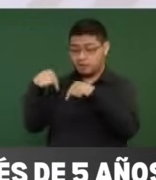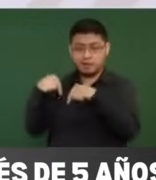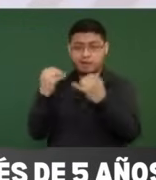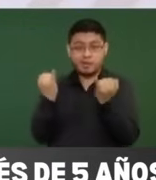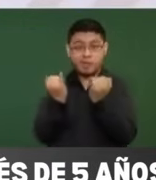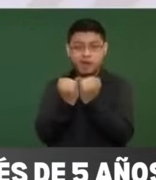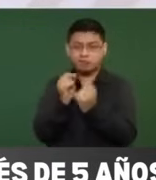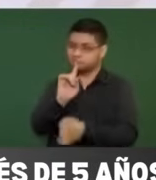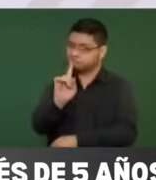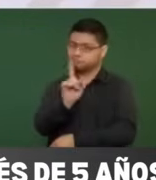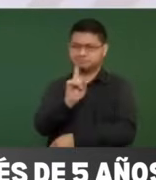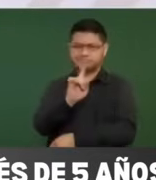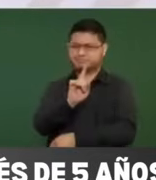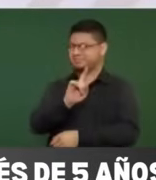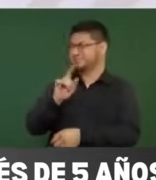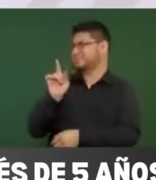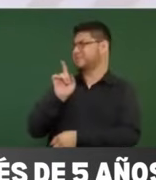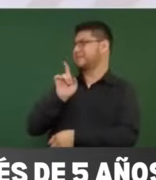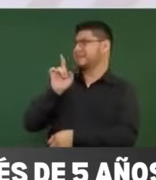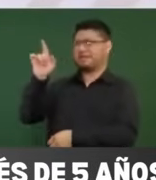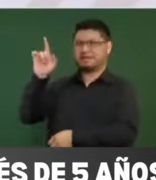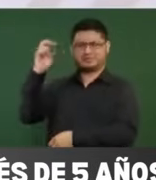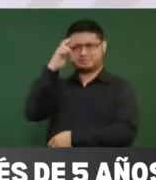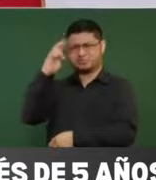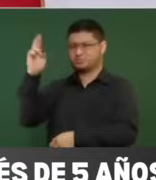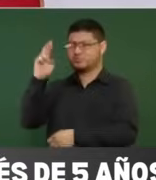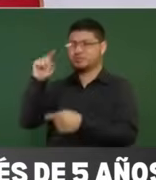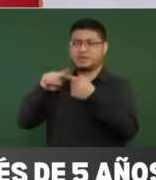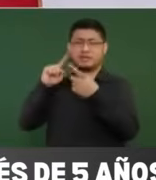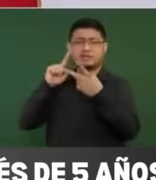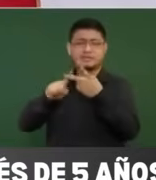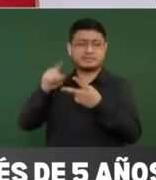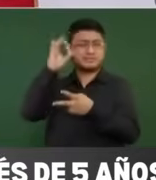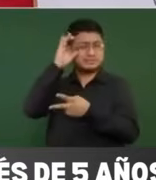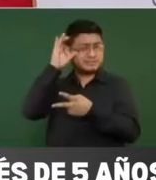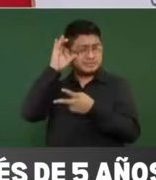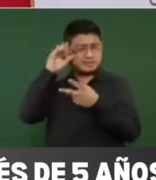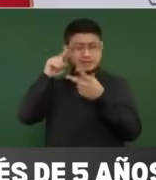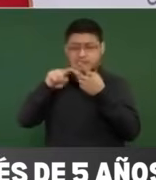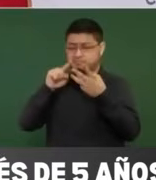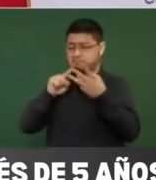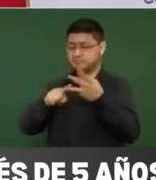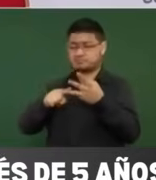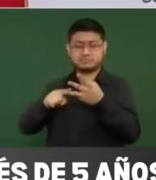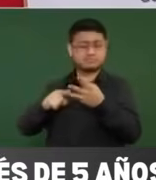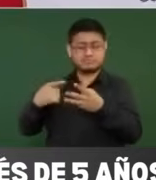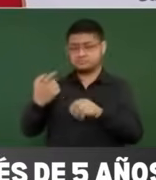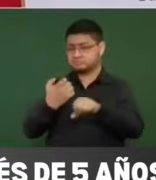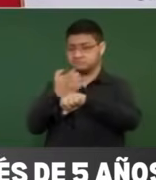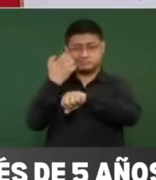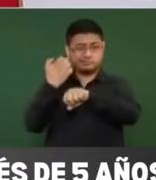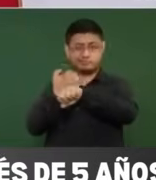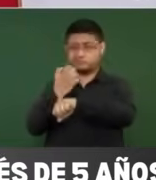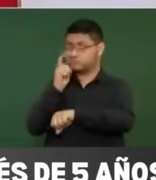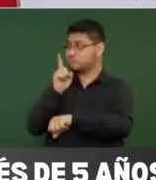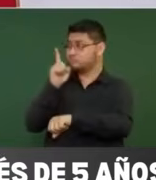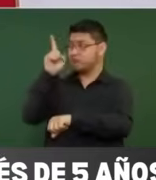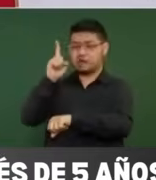Ni en Rusia, ni en China, ni en Estados Unidos.